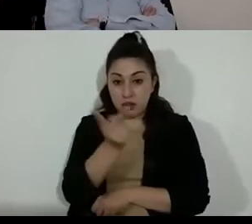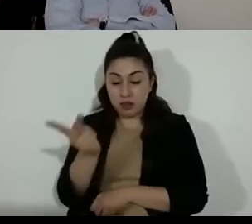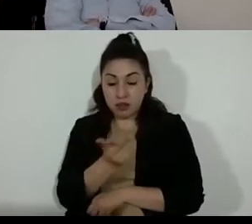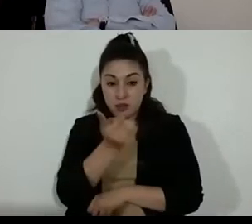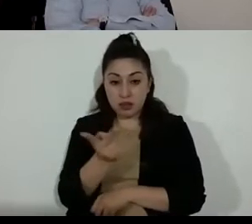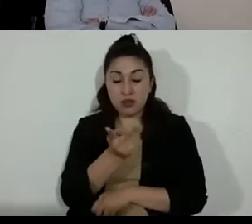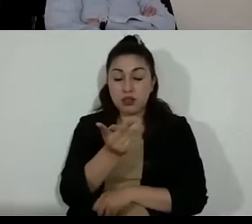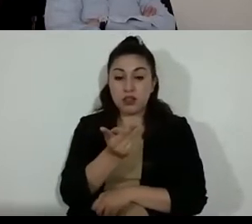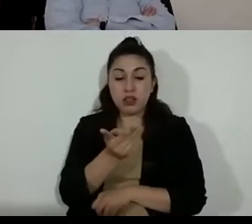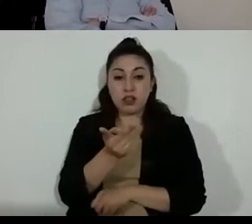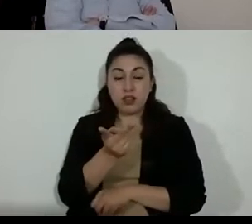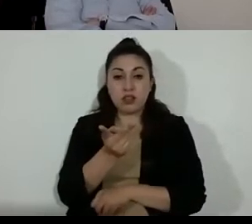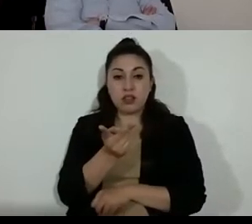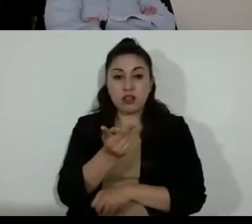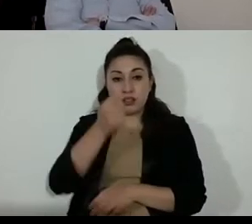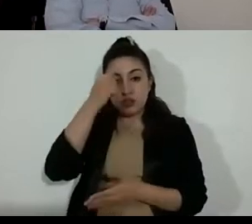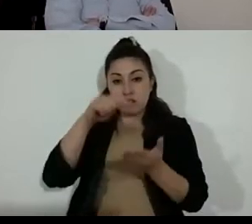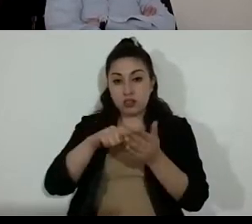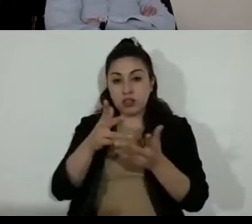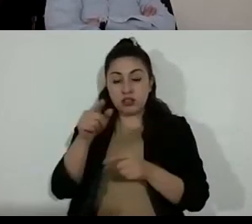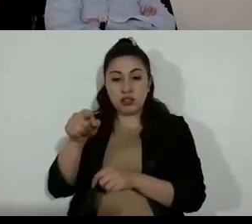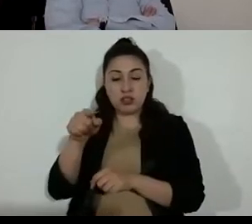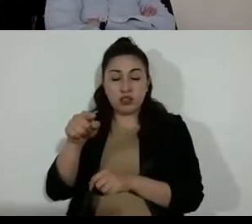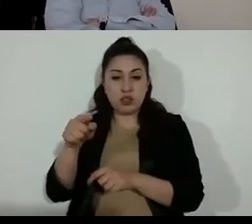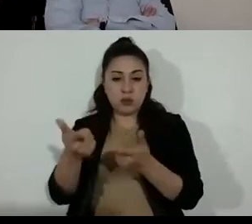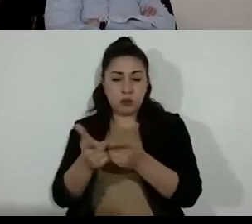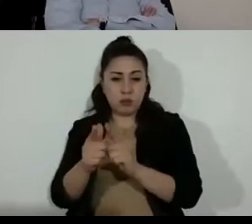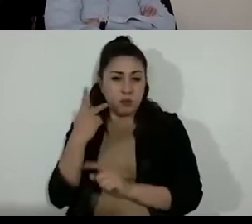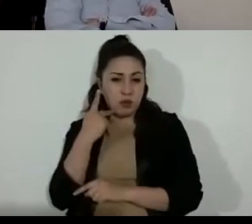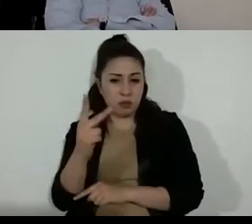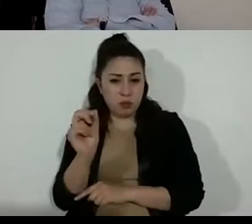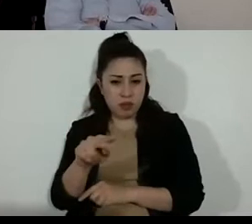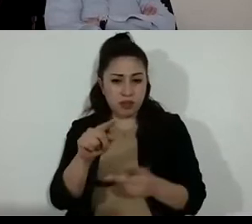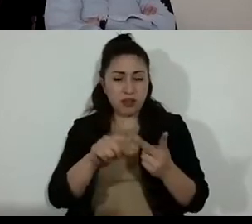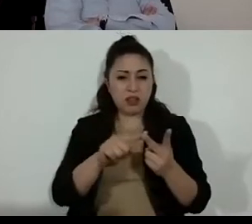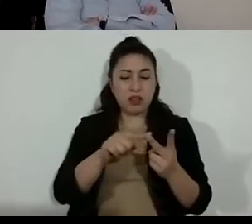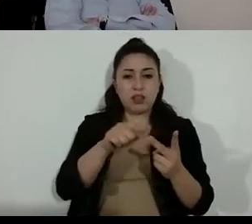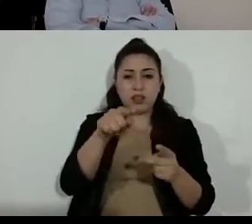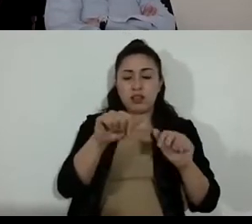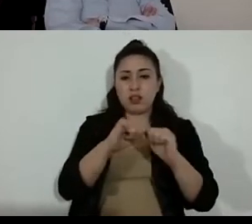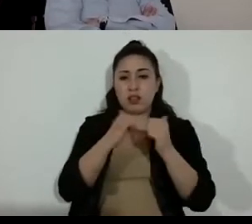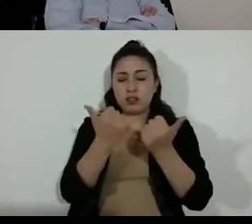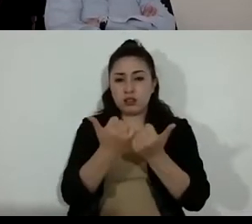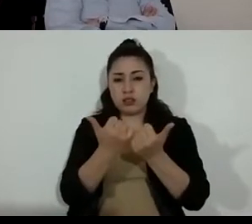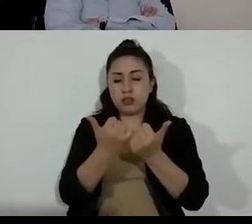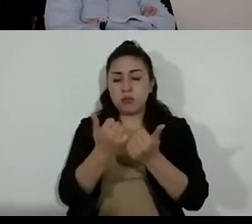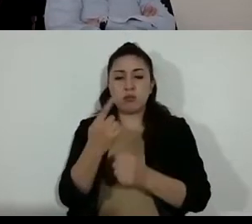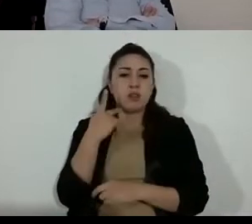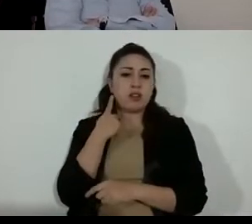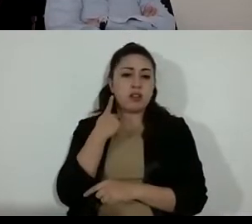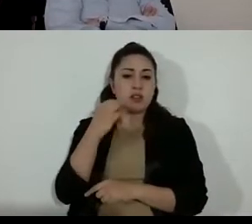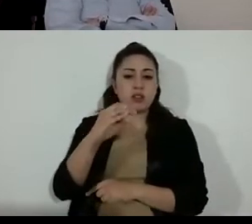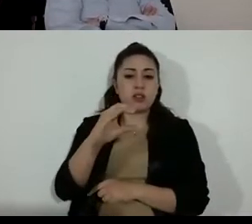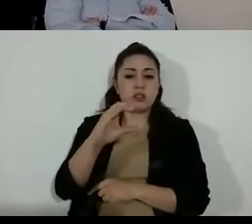que parece que son de los compañeros de Acción Nacional y de la Asociación Parlamentaria de